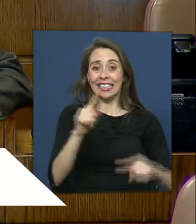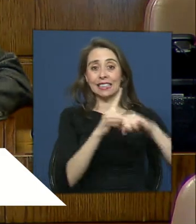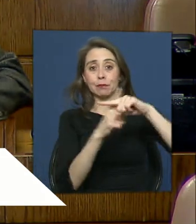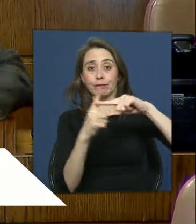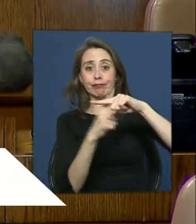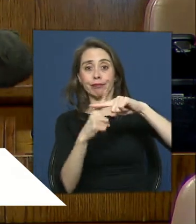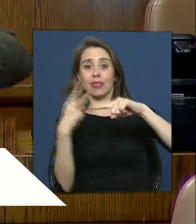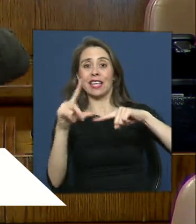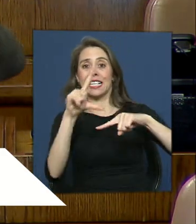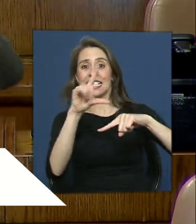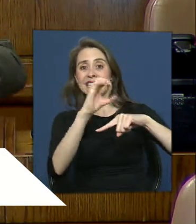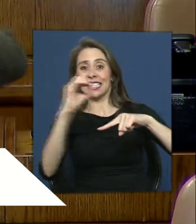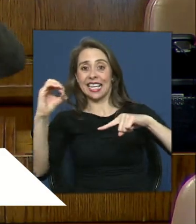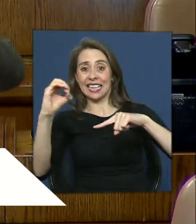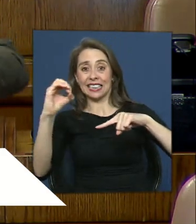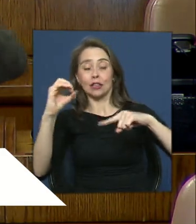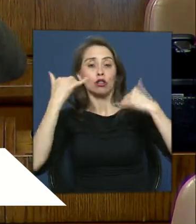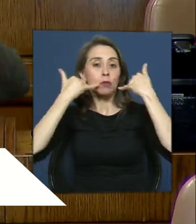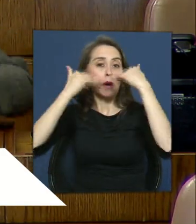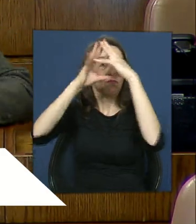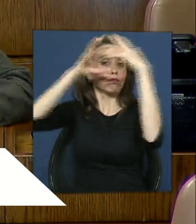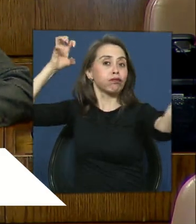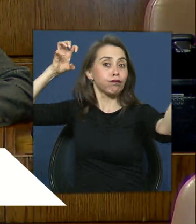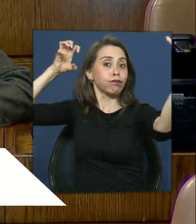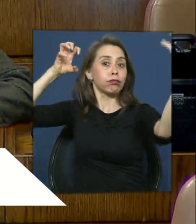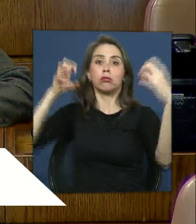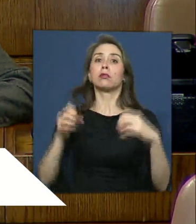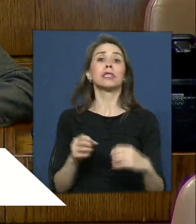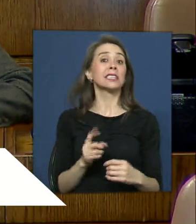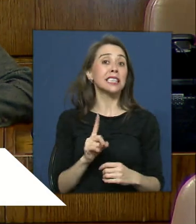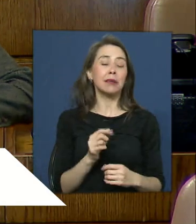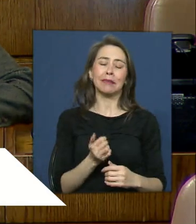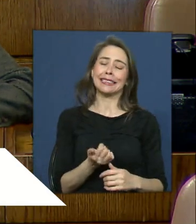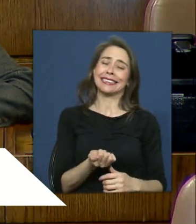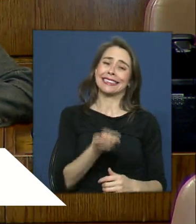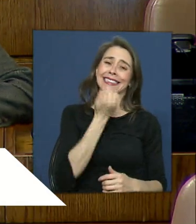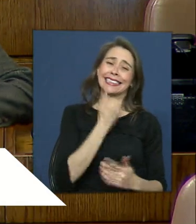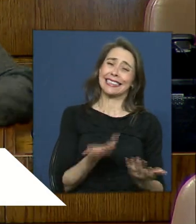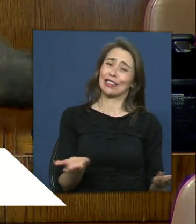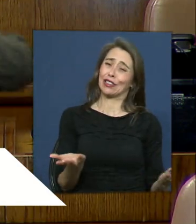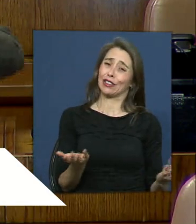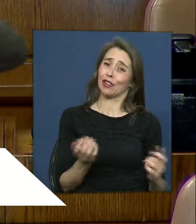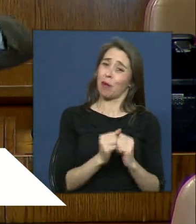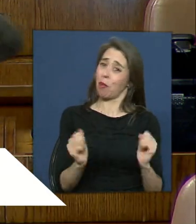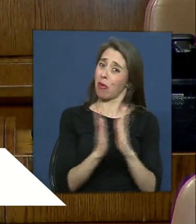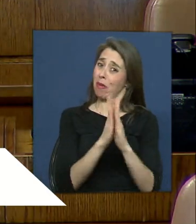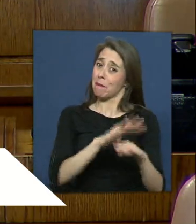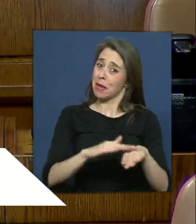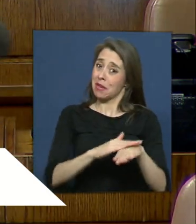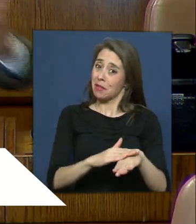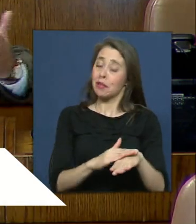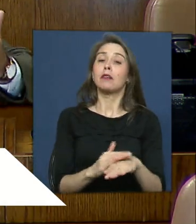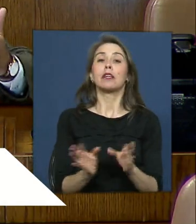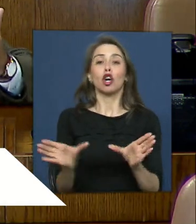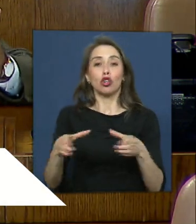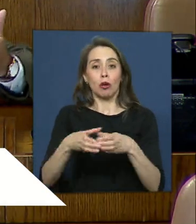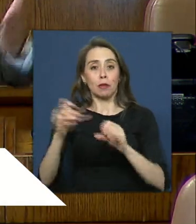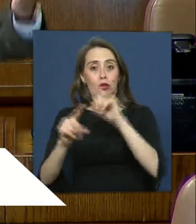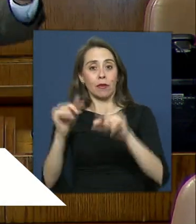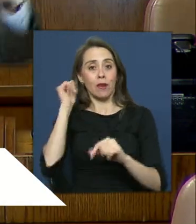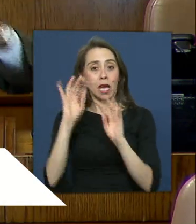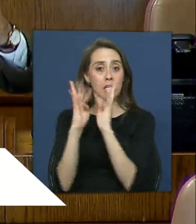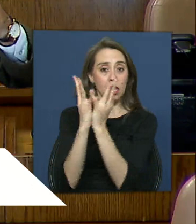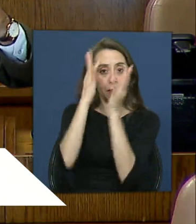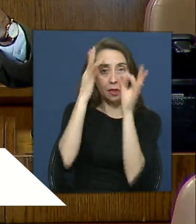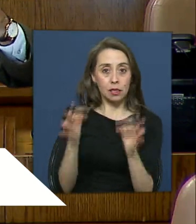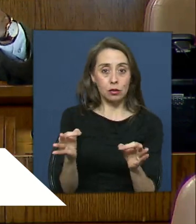Estado, estamos cometiendo un error imperdonable. Por esa razón, la Comisión de Defensa el día de ayer tomó la